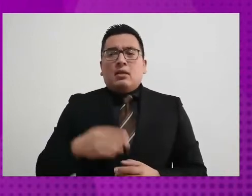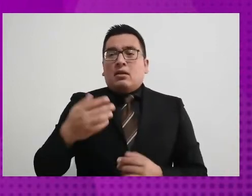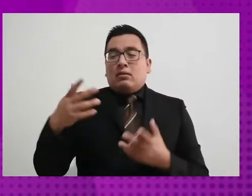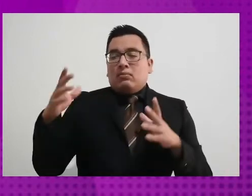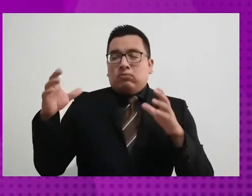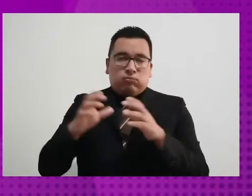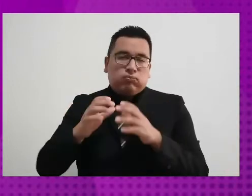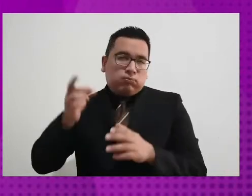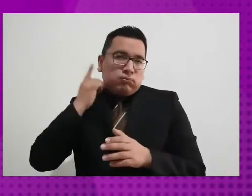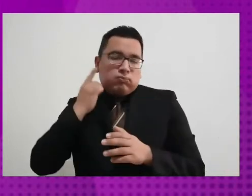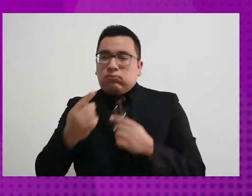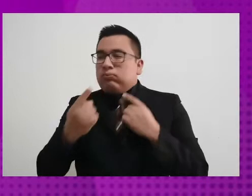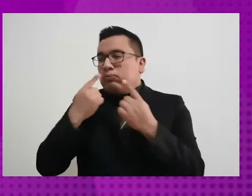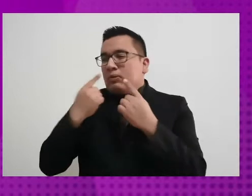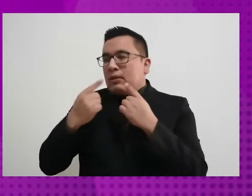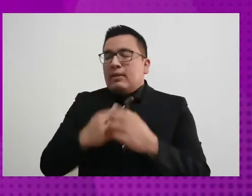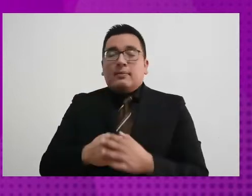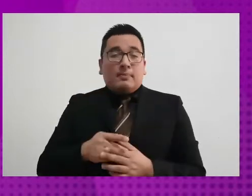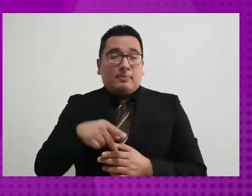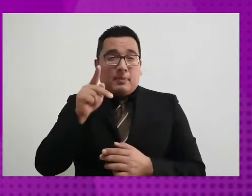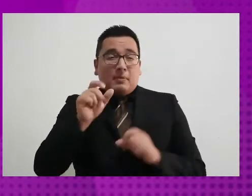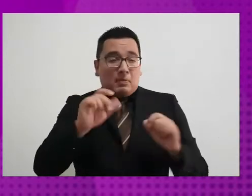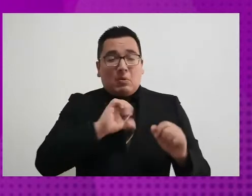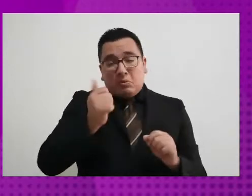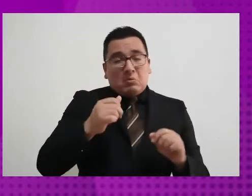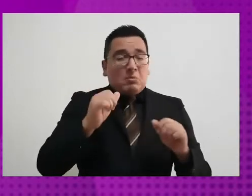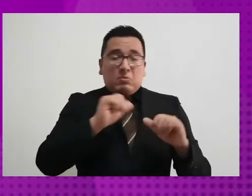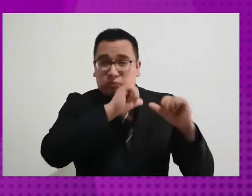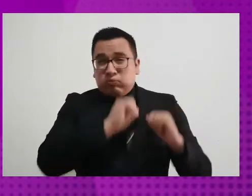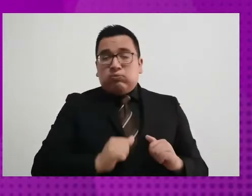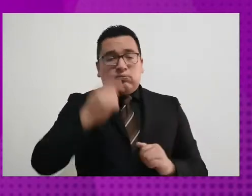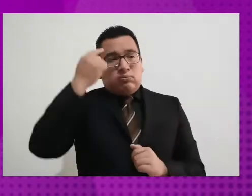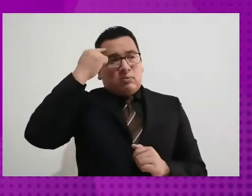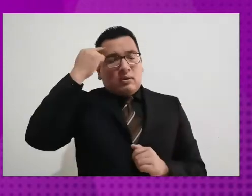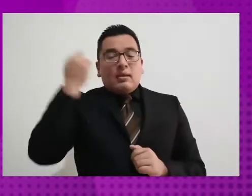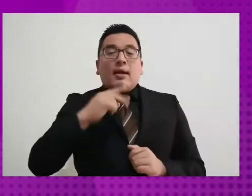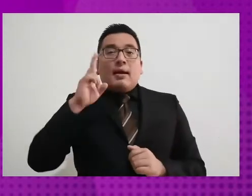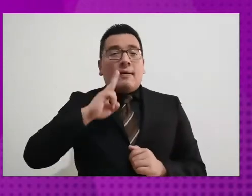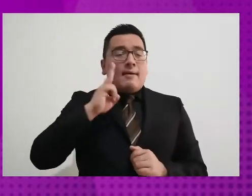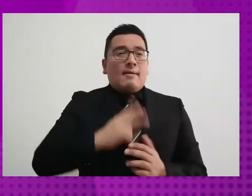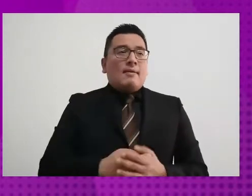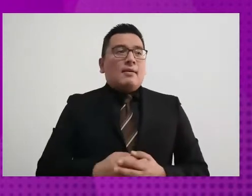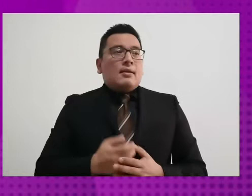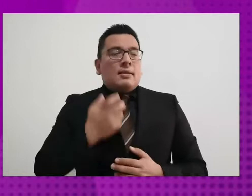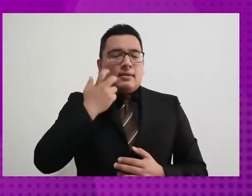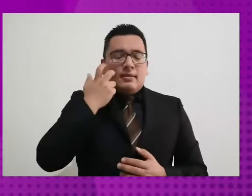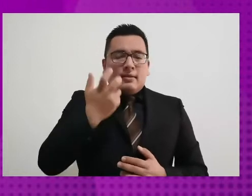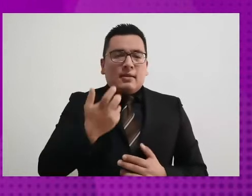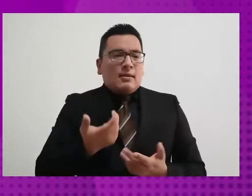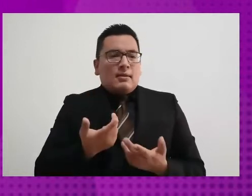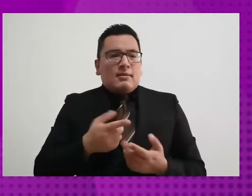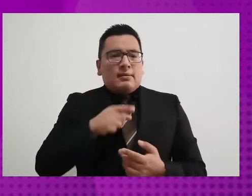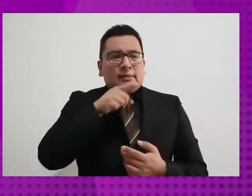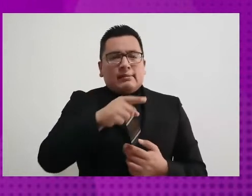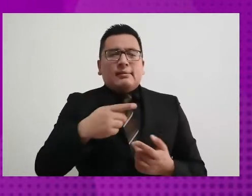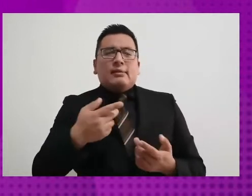superior, pero también con otras autoridades, con la creación del protocolo para atender, prevenir, erradicar y